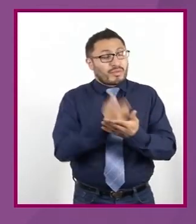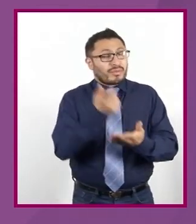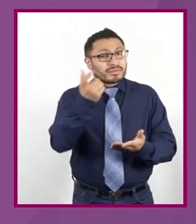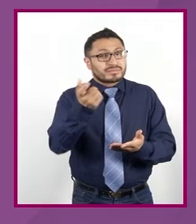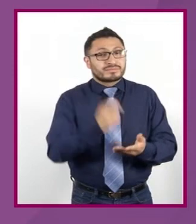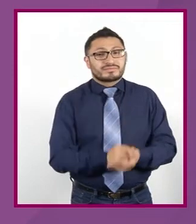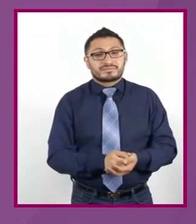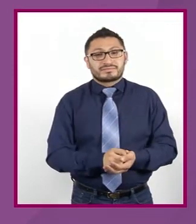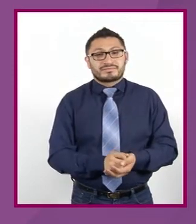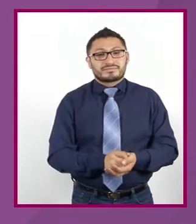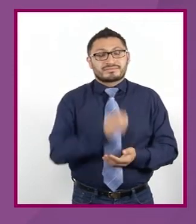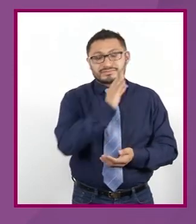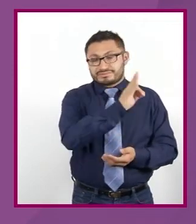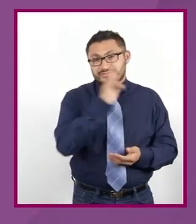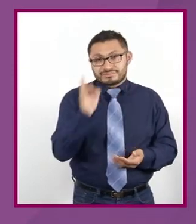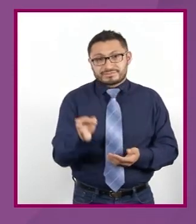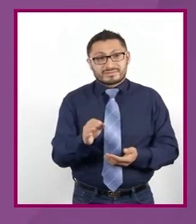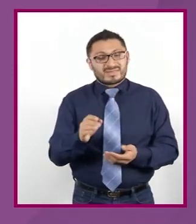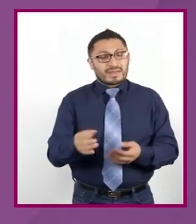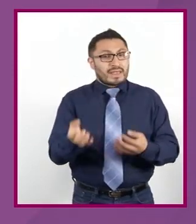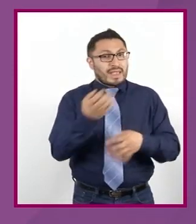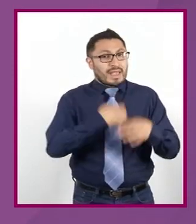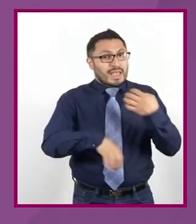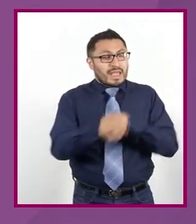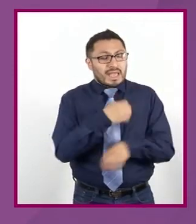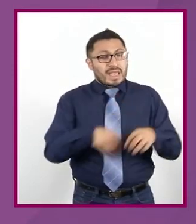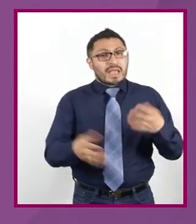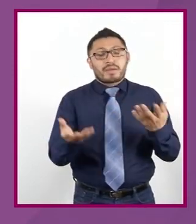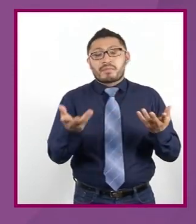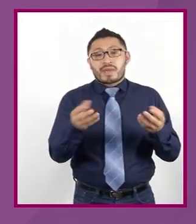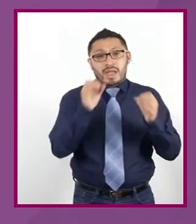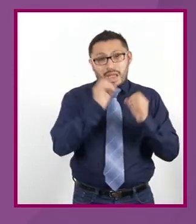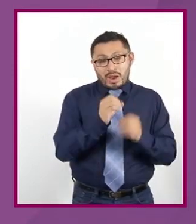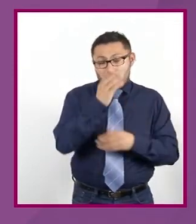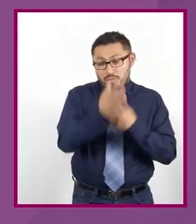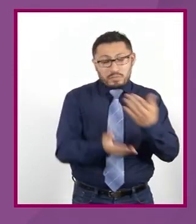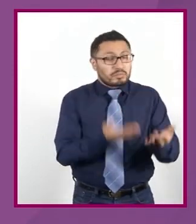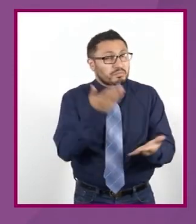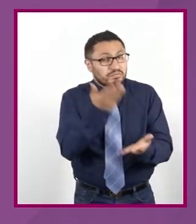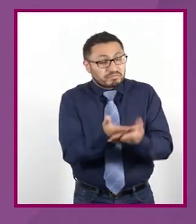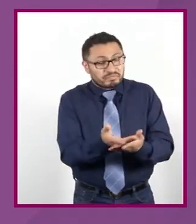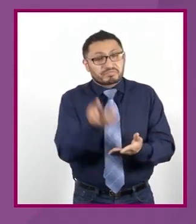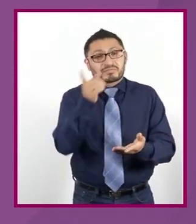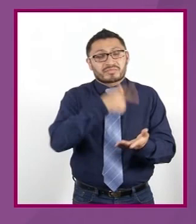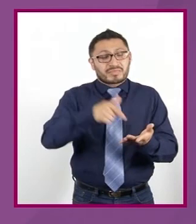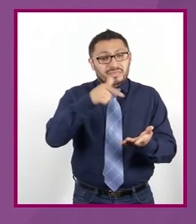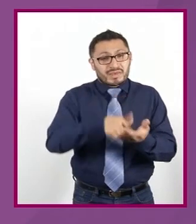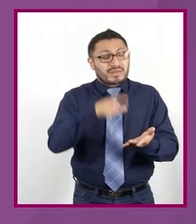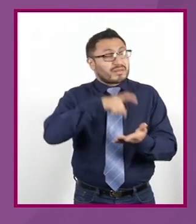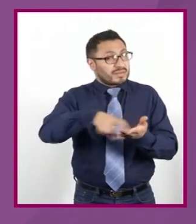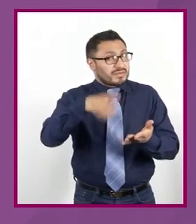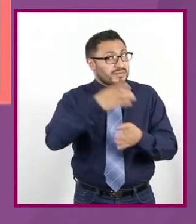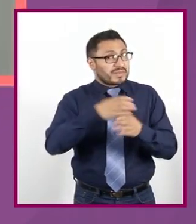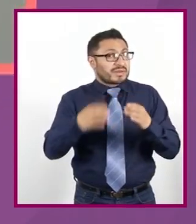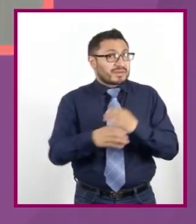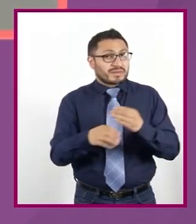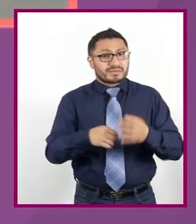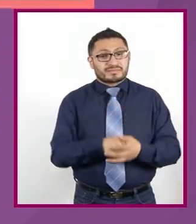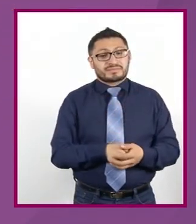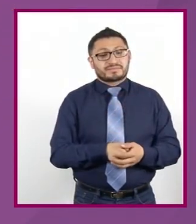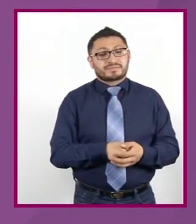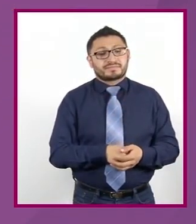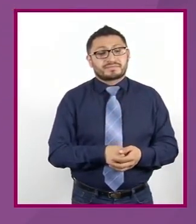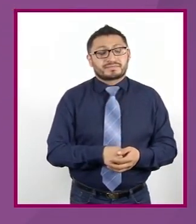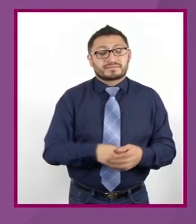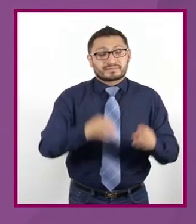pagada, la fecha y la empresa comercial o de servicio en donde se adquirió el producto.